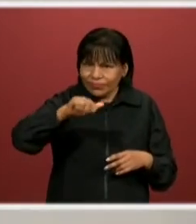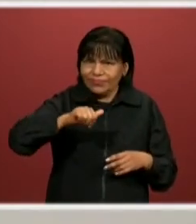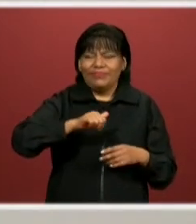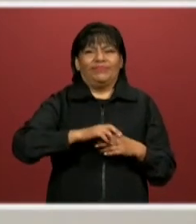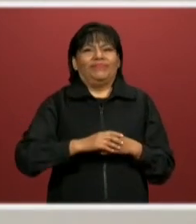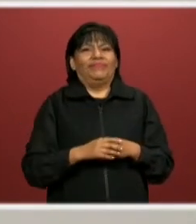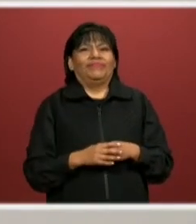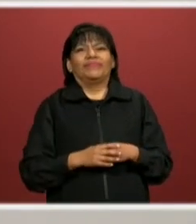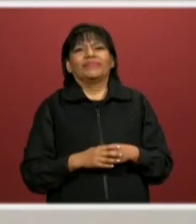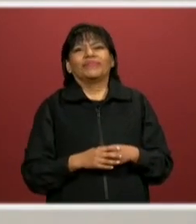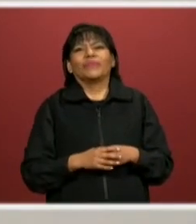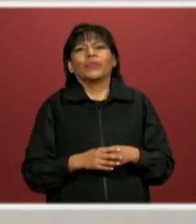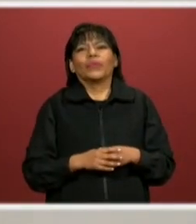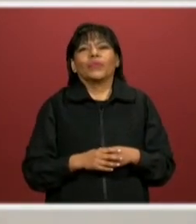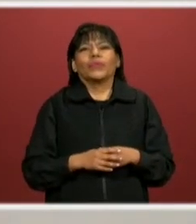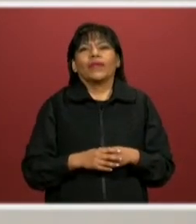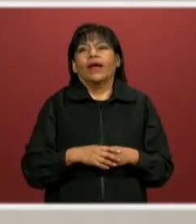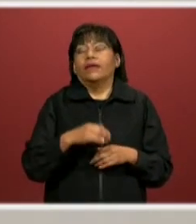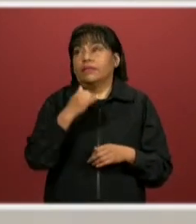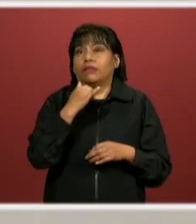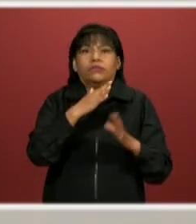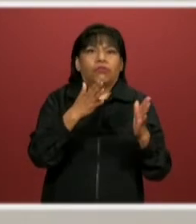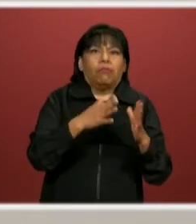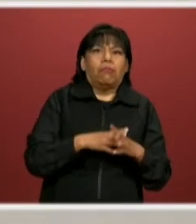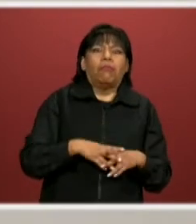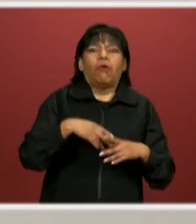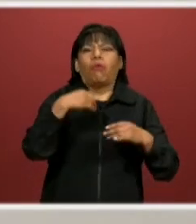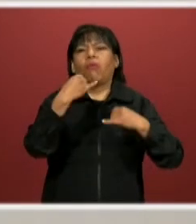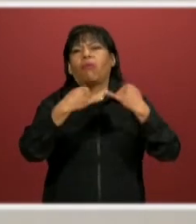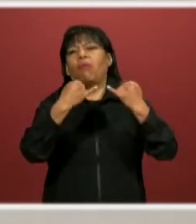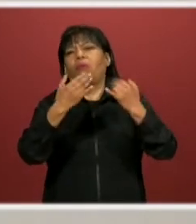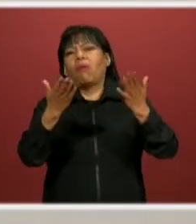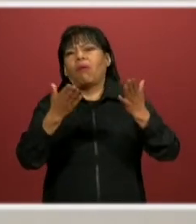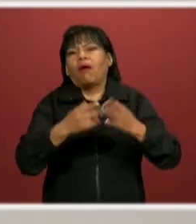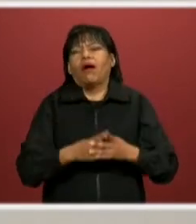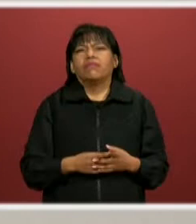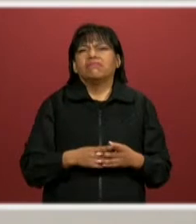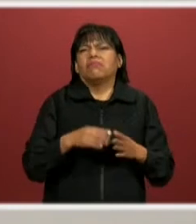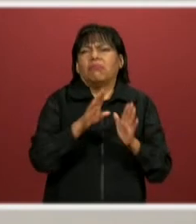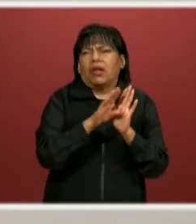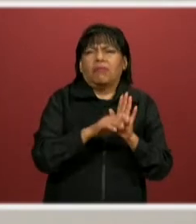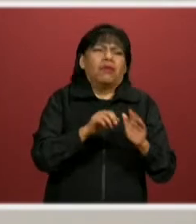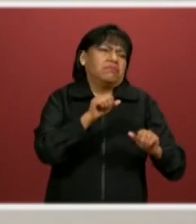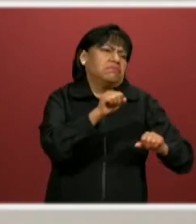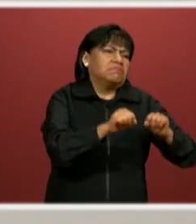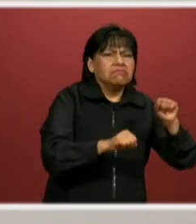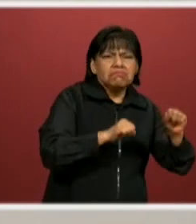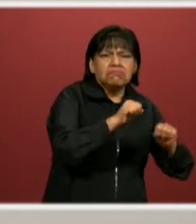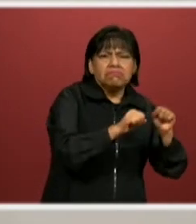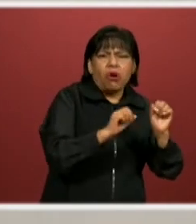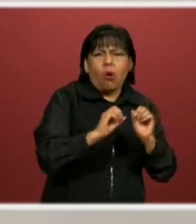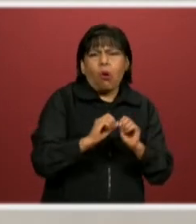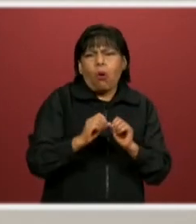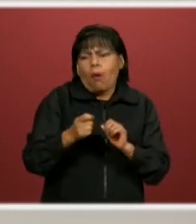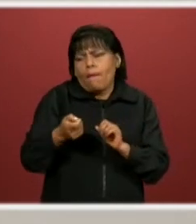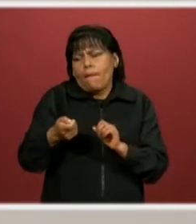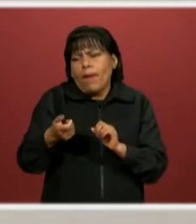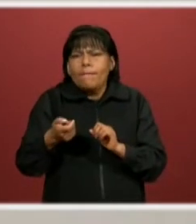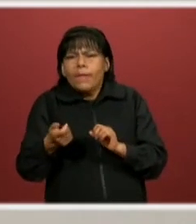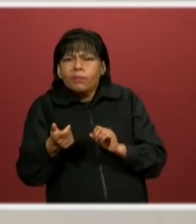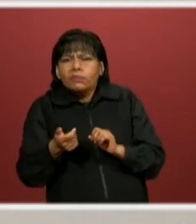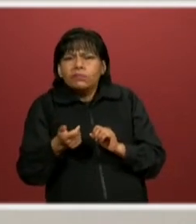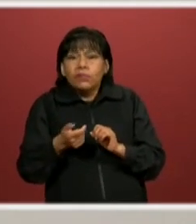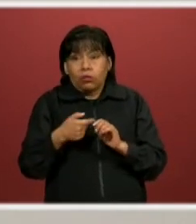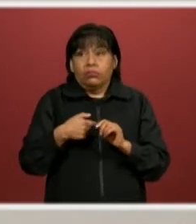eso perdón me voy a jugar un ratito iba yo a jugar en bici a las canicas en nuestra época